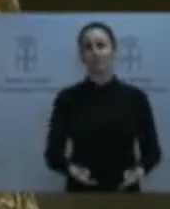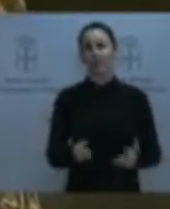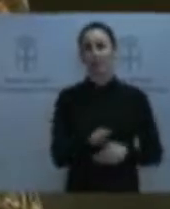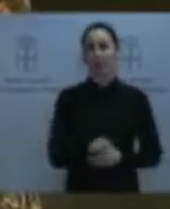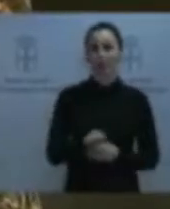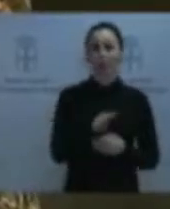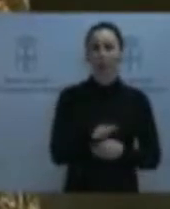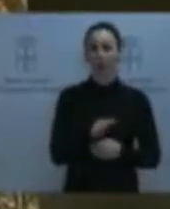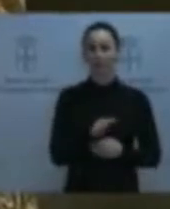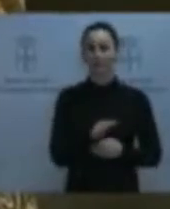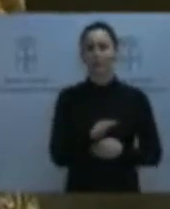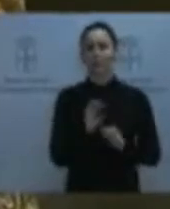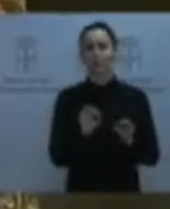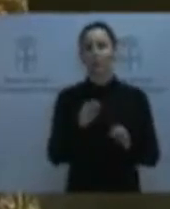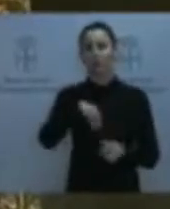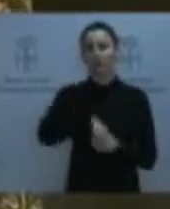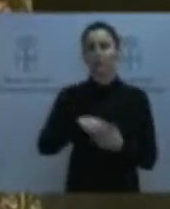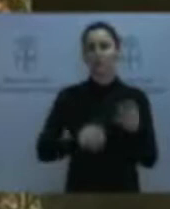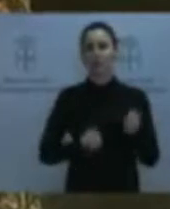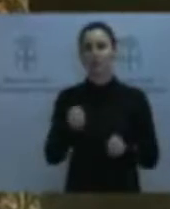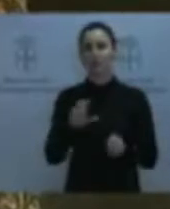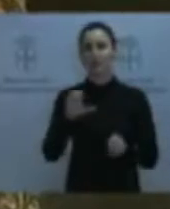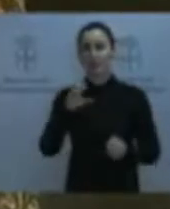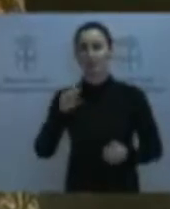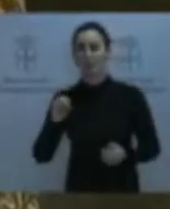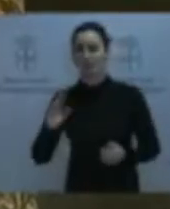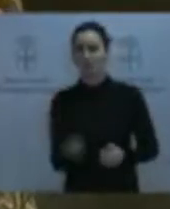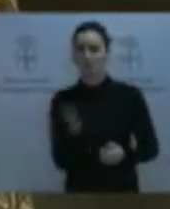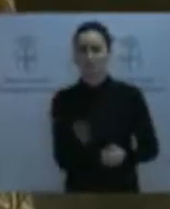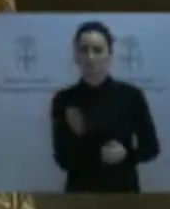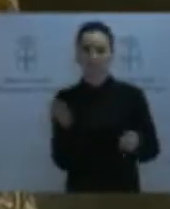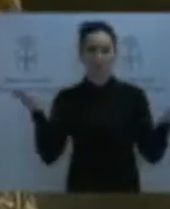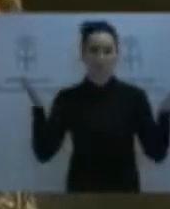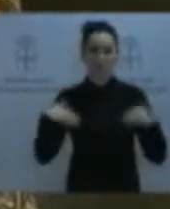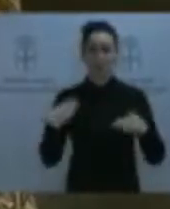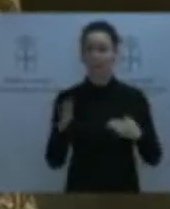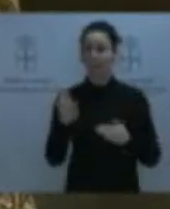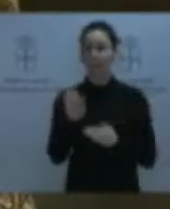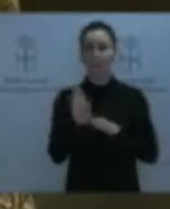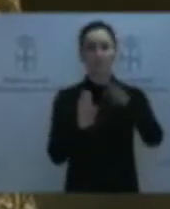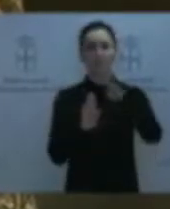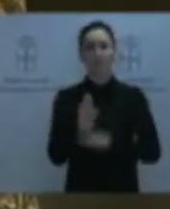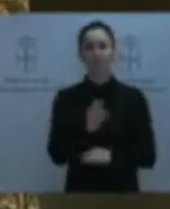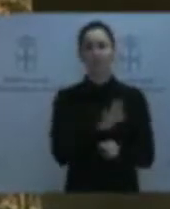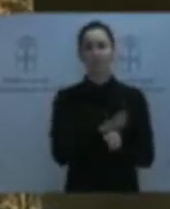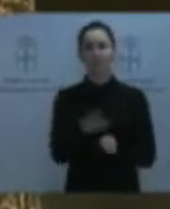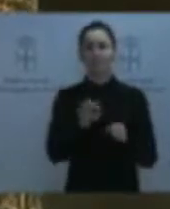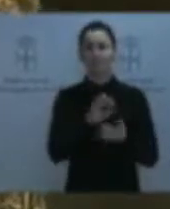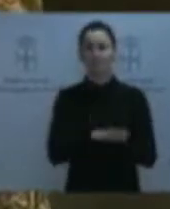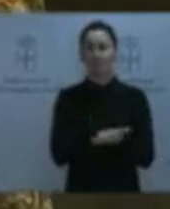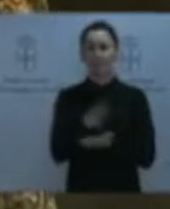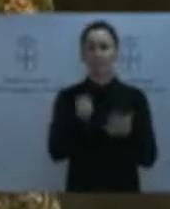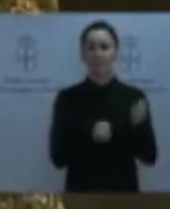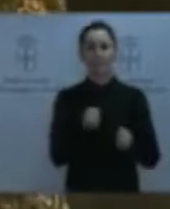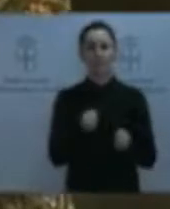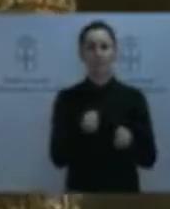lecheras. Y por tanto no tenemos nada que ofrecer me refiero a leche ecológica. En este sentido, a las